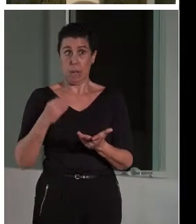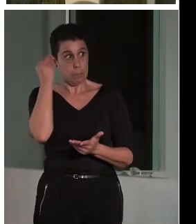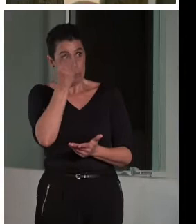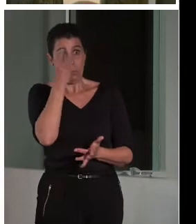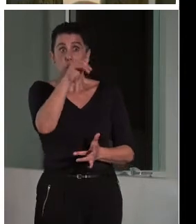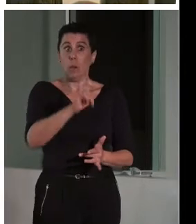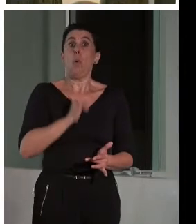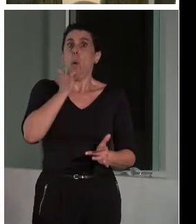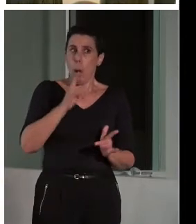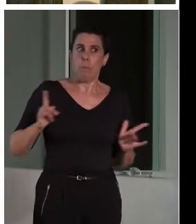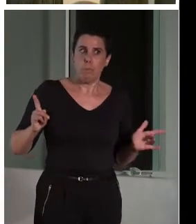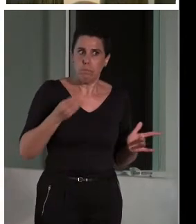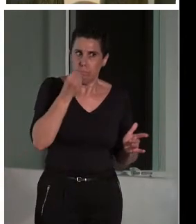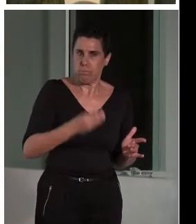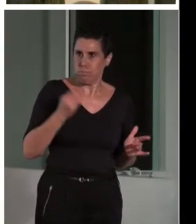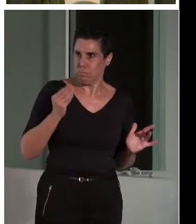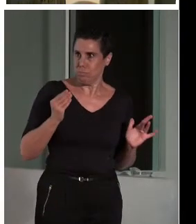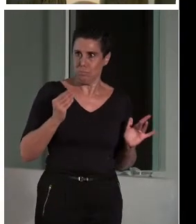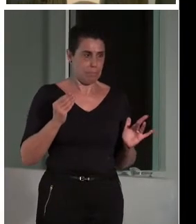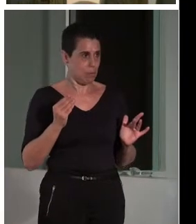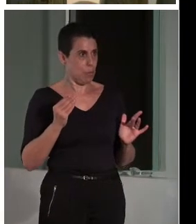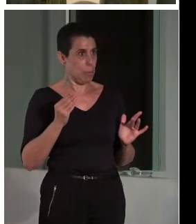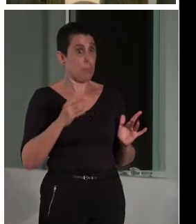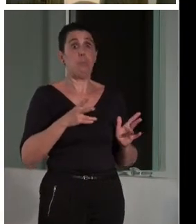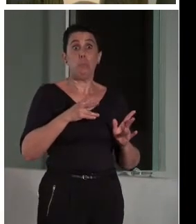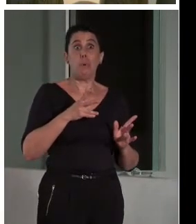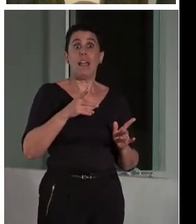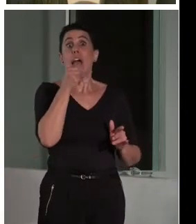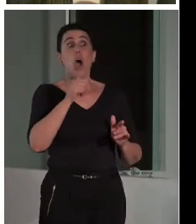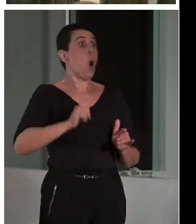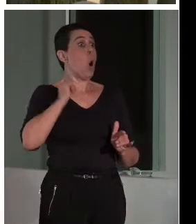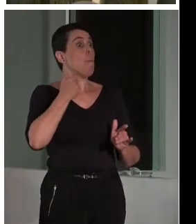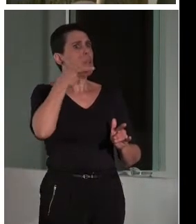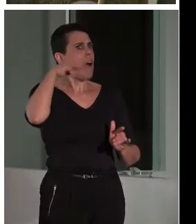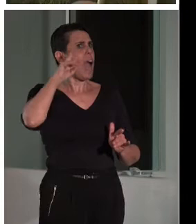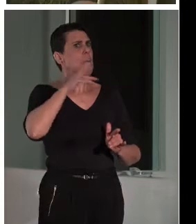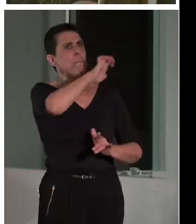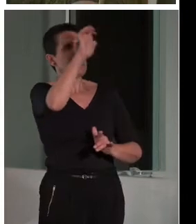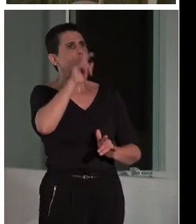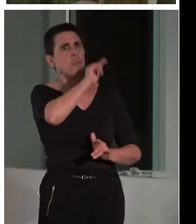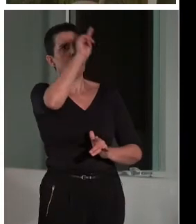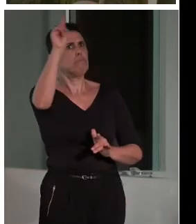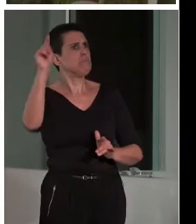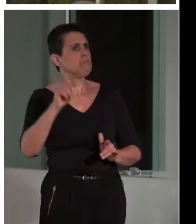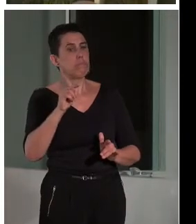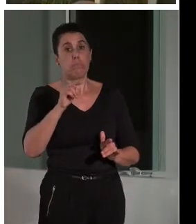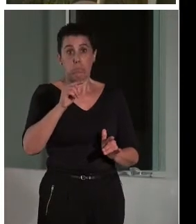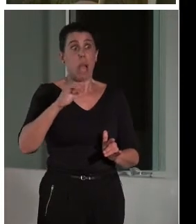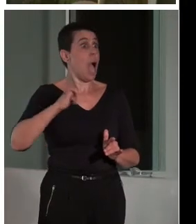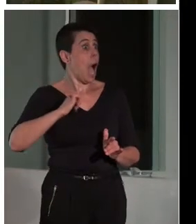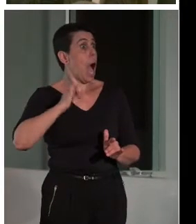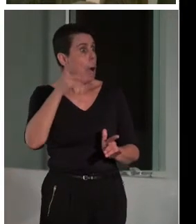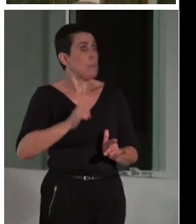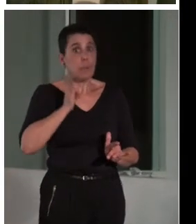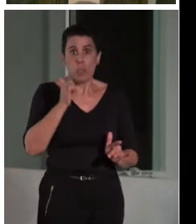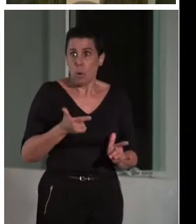para que tengáis ocasión de que expertos de toda europa de que gente que bueno pues como nosotros pero que están en otros